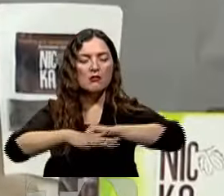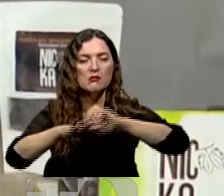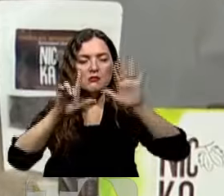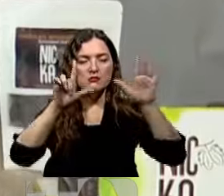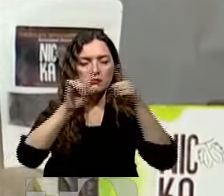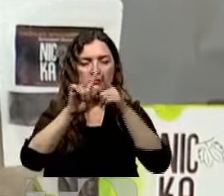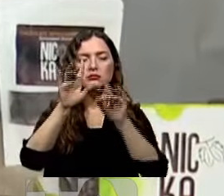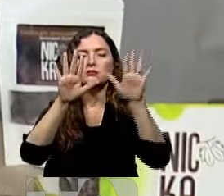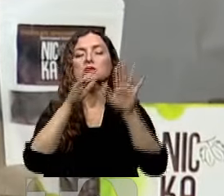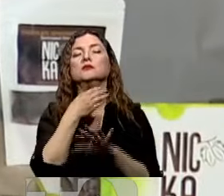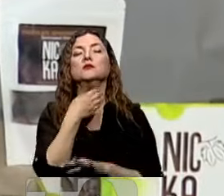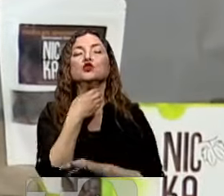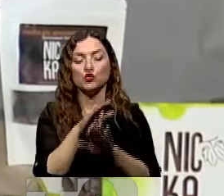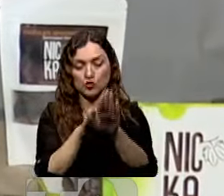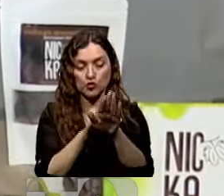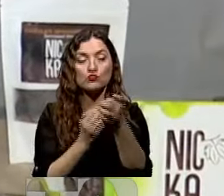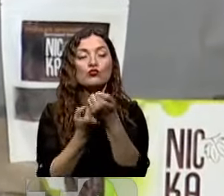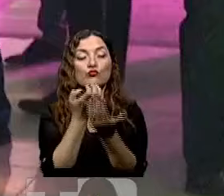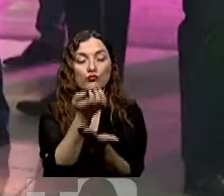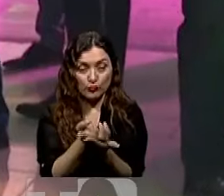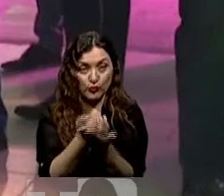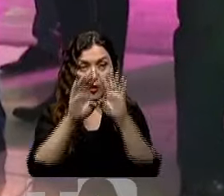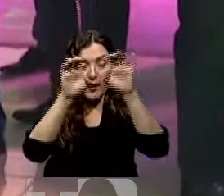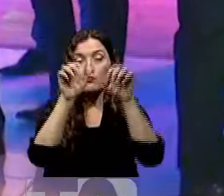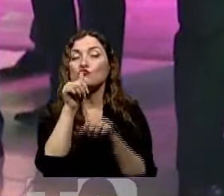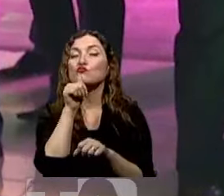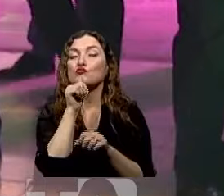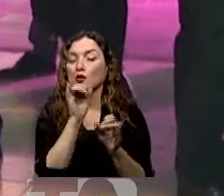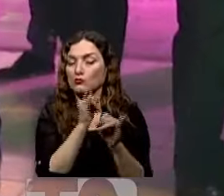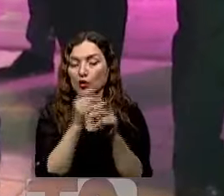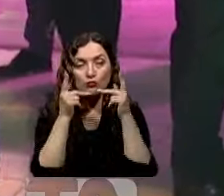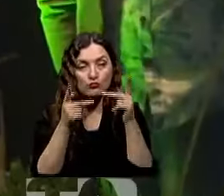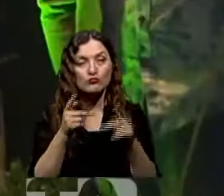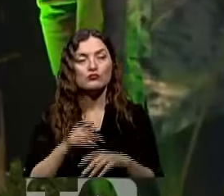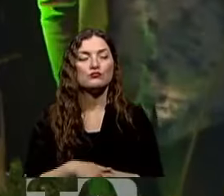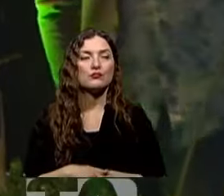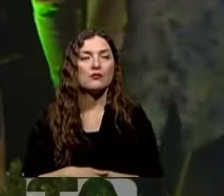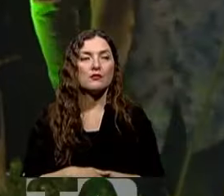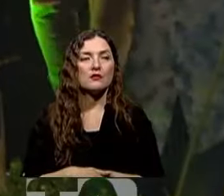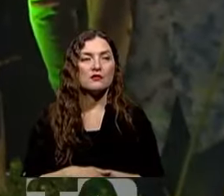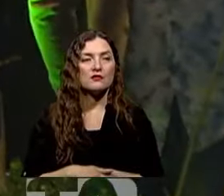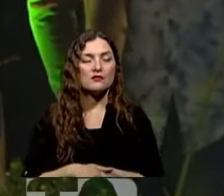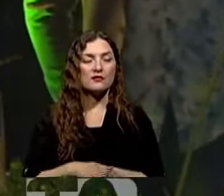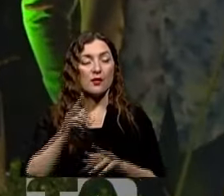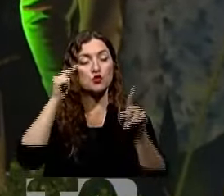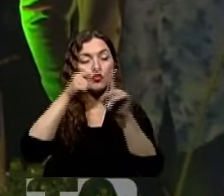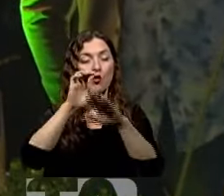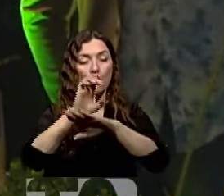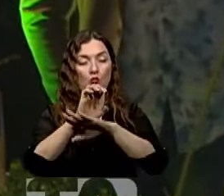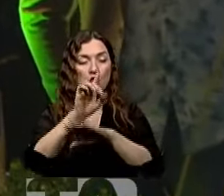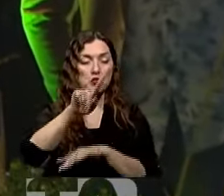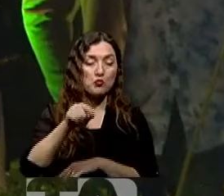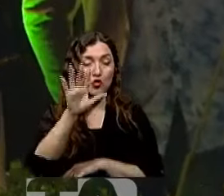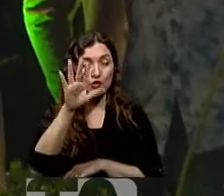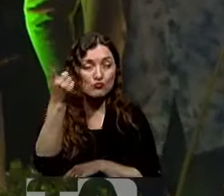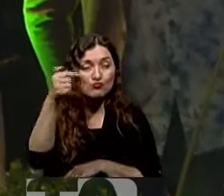al 10 de agosto y cuenta con el respaldo económico de la empresa privada e instituciones públicas. Bueno, Comisión Ecuador, hemos levantado cerca de 1.5